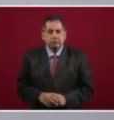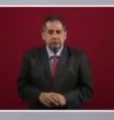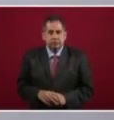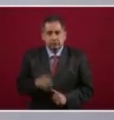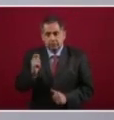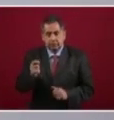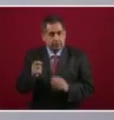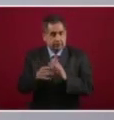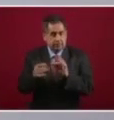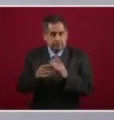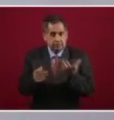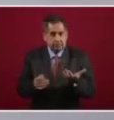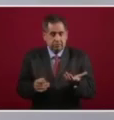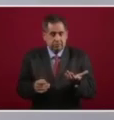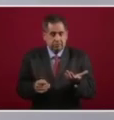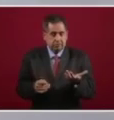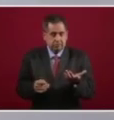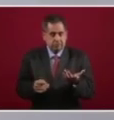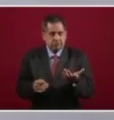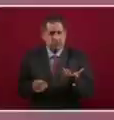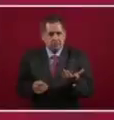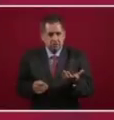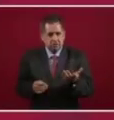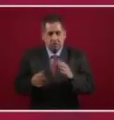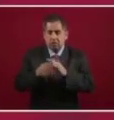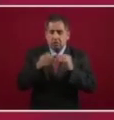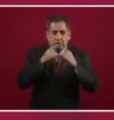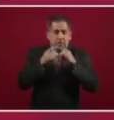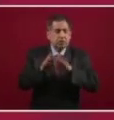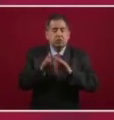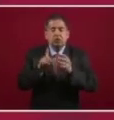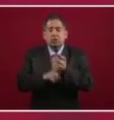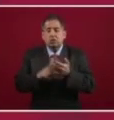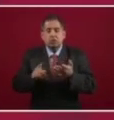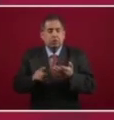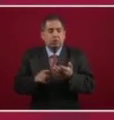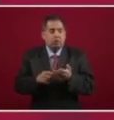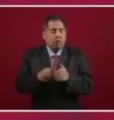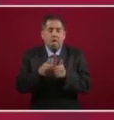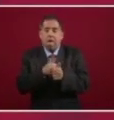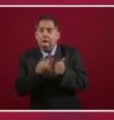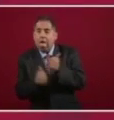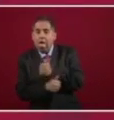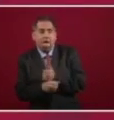El que no se actúe de manera soterrada,